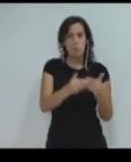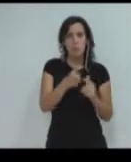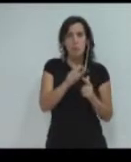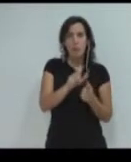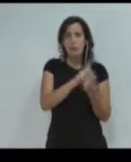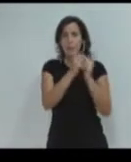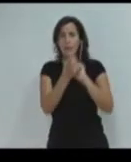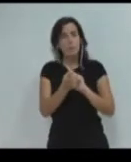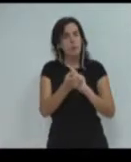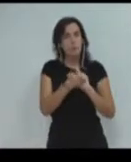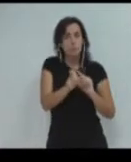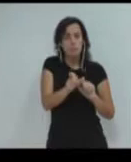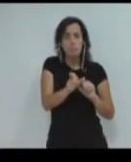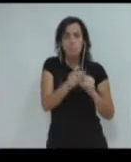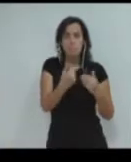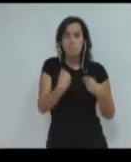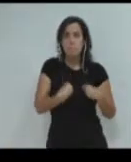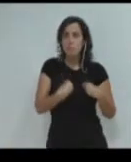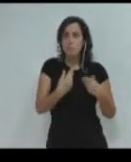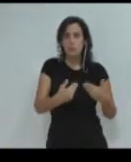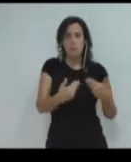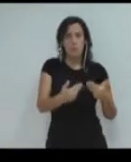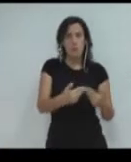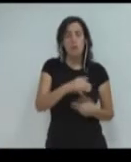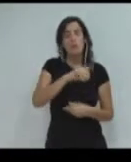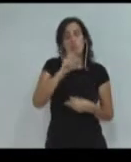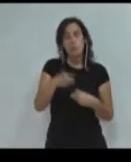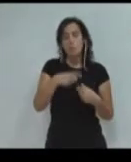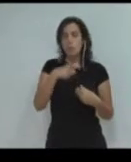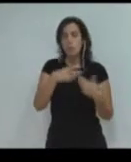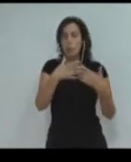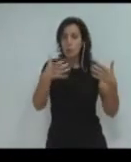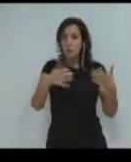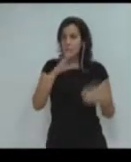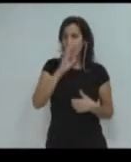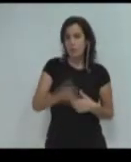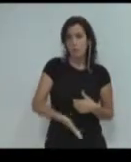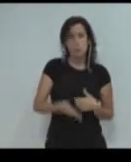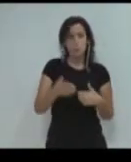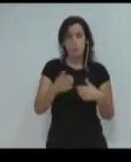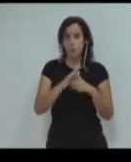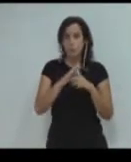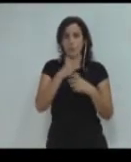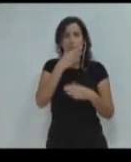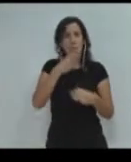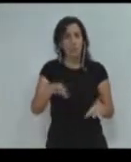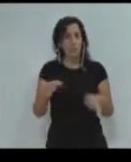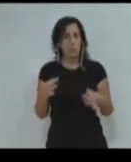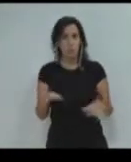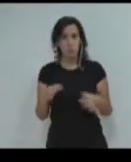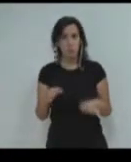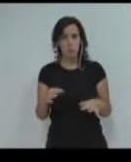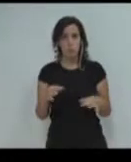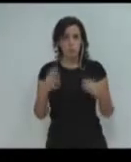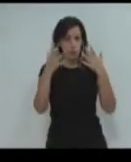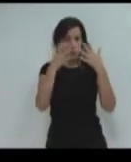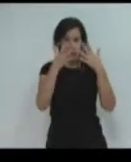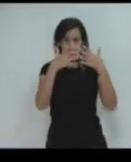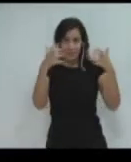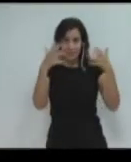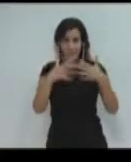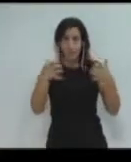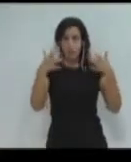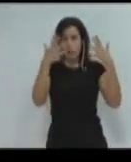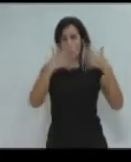cambiarla, y luego hacer un estilo directo, un estilo sencillo, y en general no hacer textos